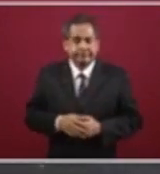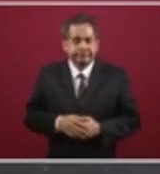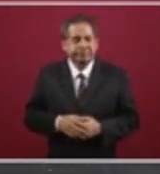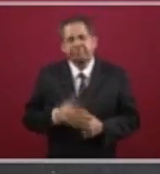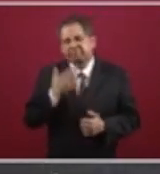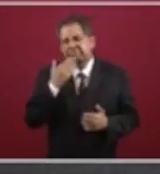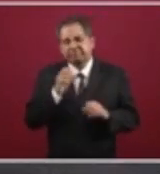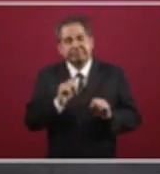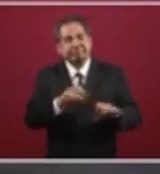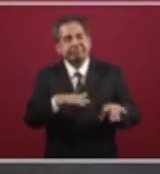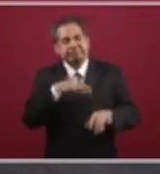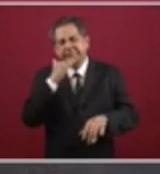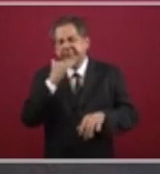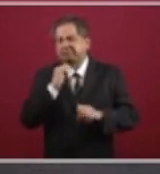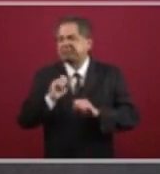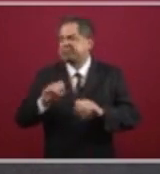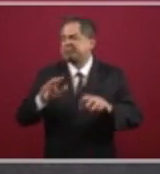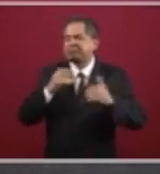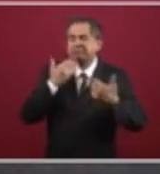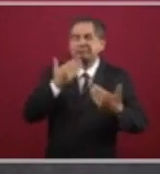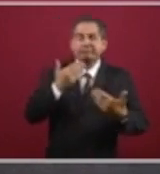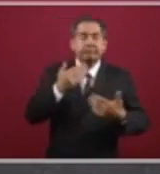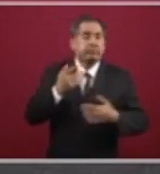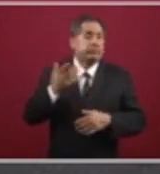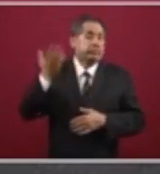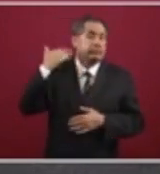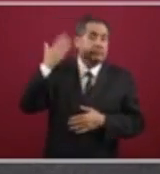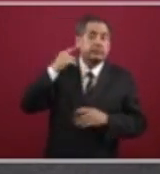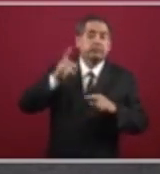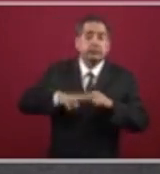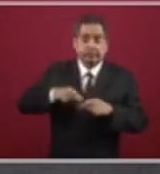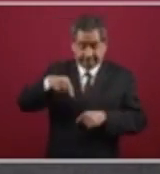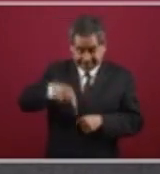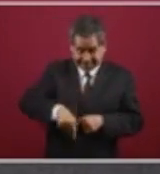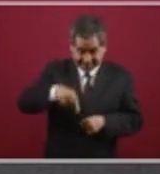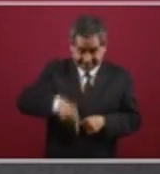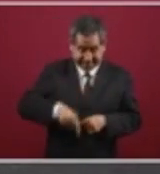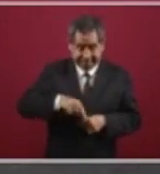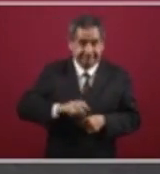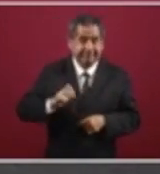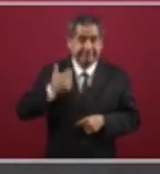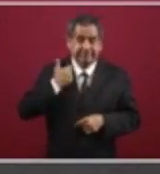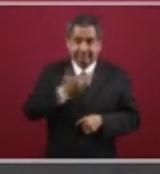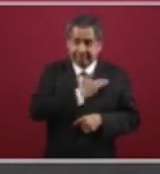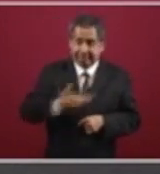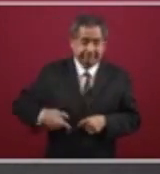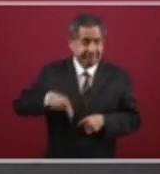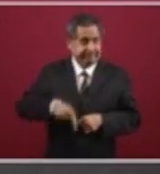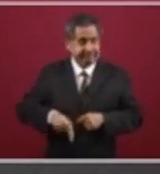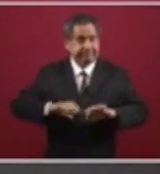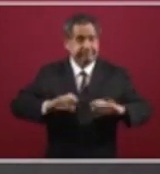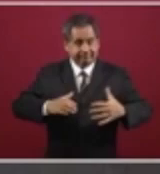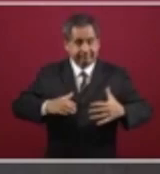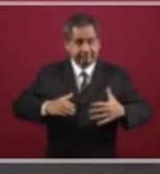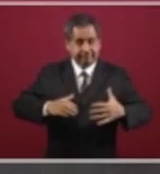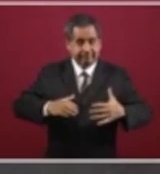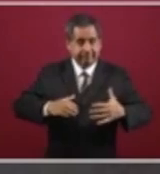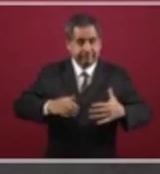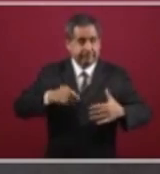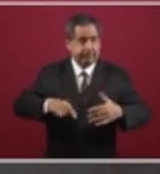toleraba y se reproducía de aquí, del palacio, para